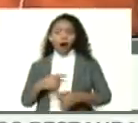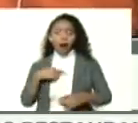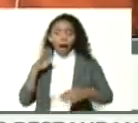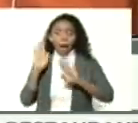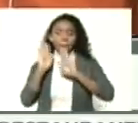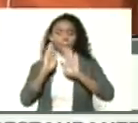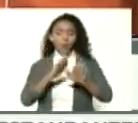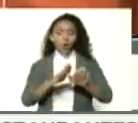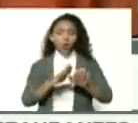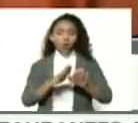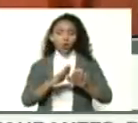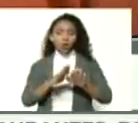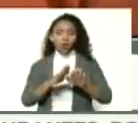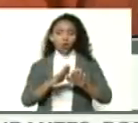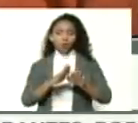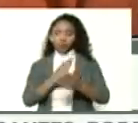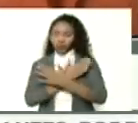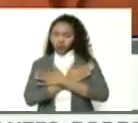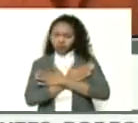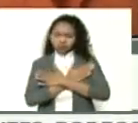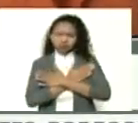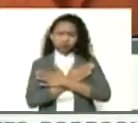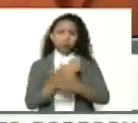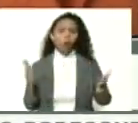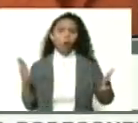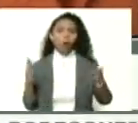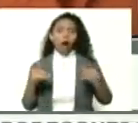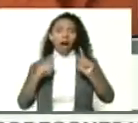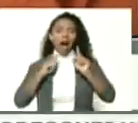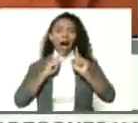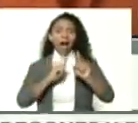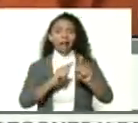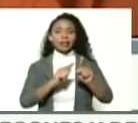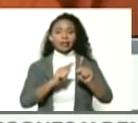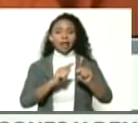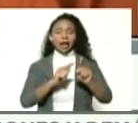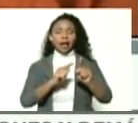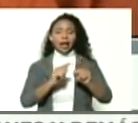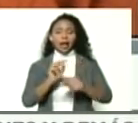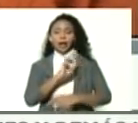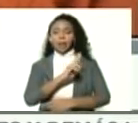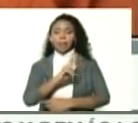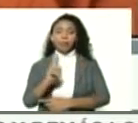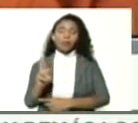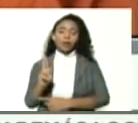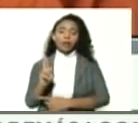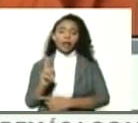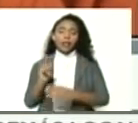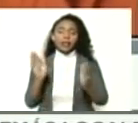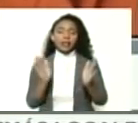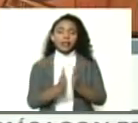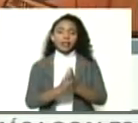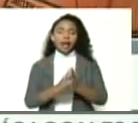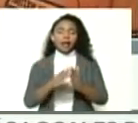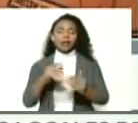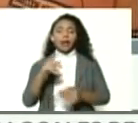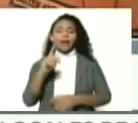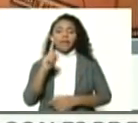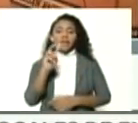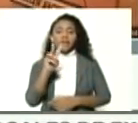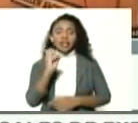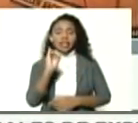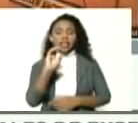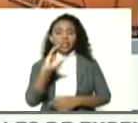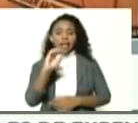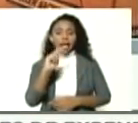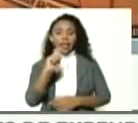apoyo incondicional a esta República de San Vicente y la